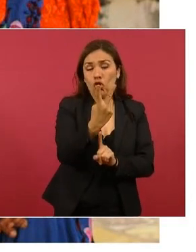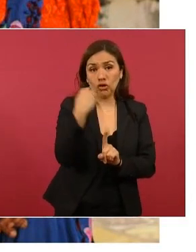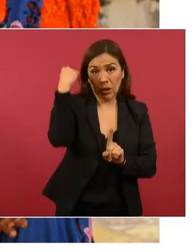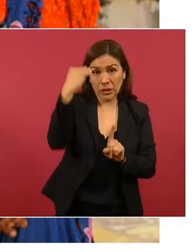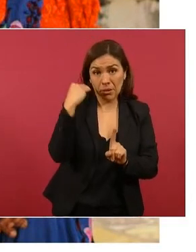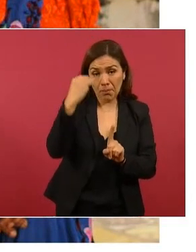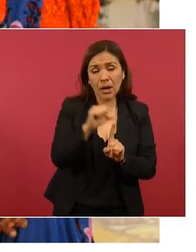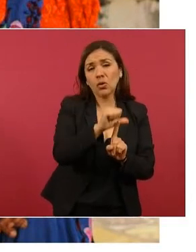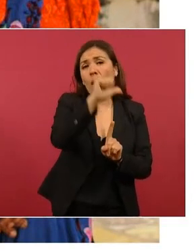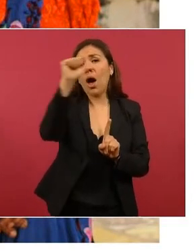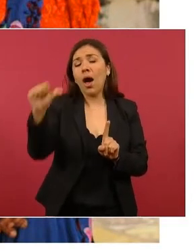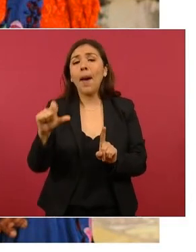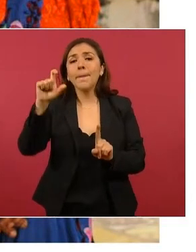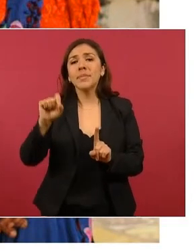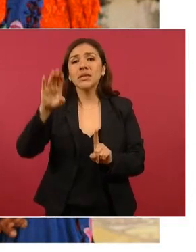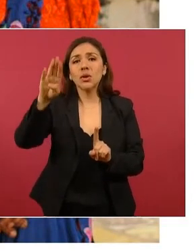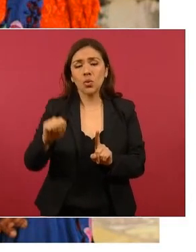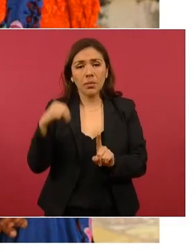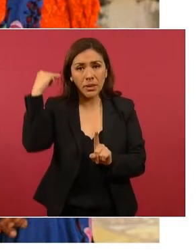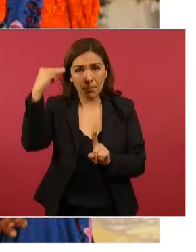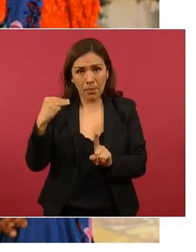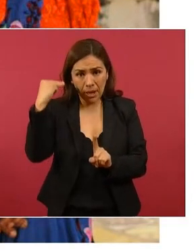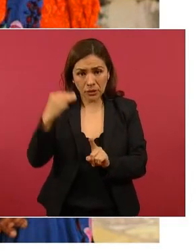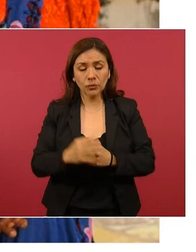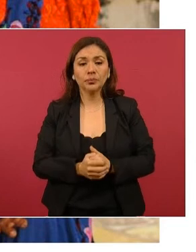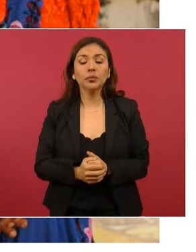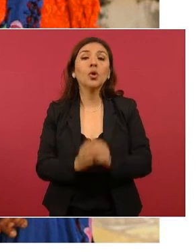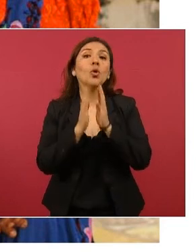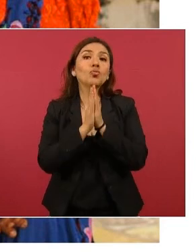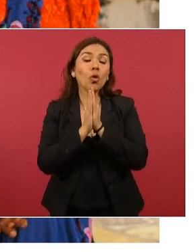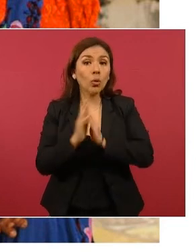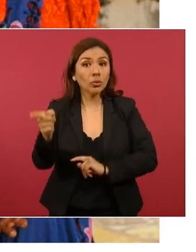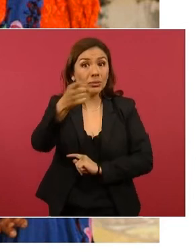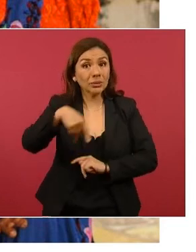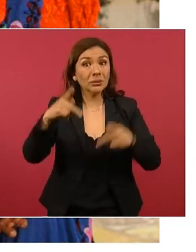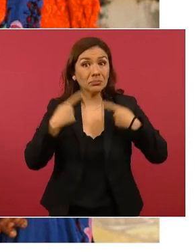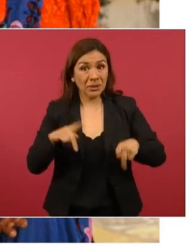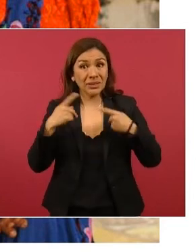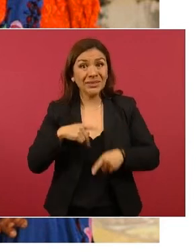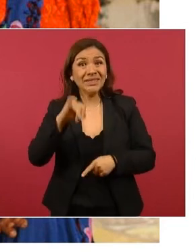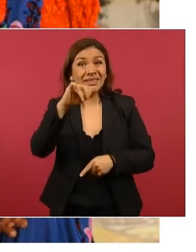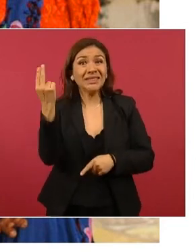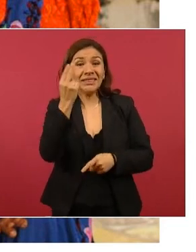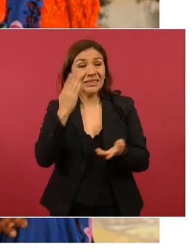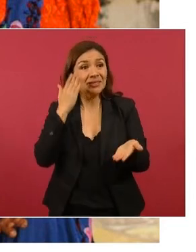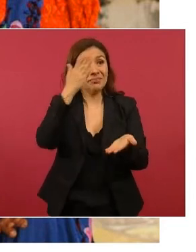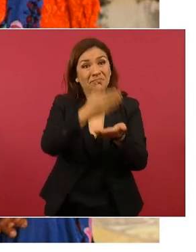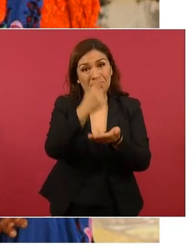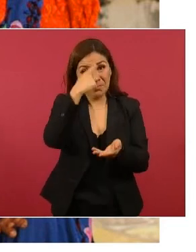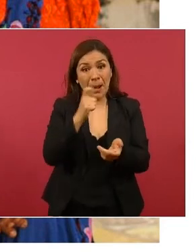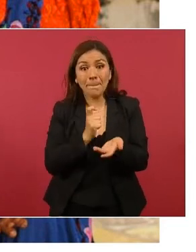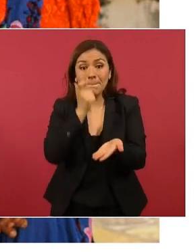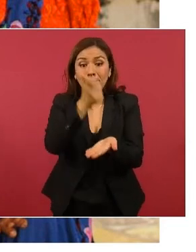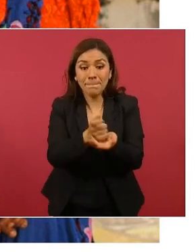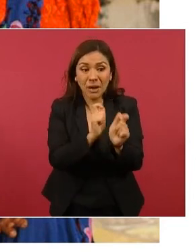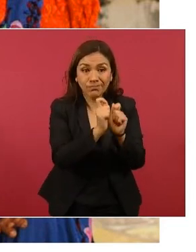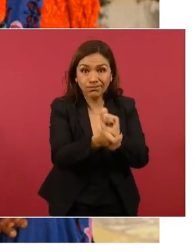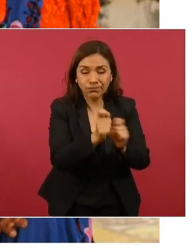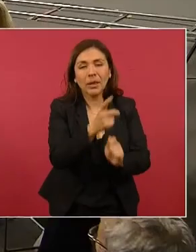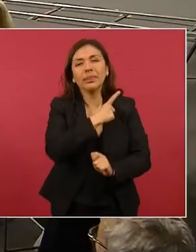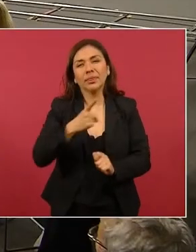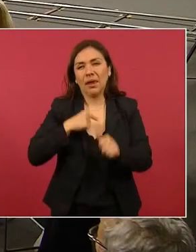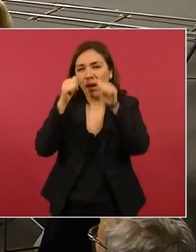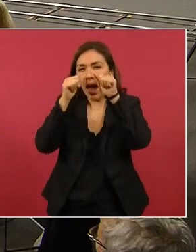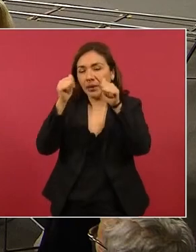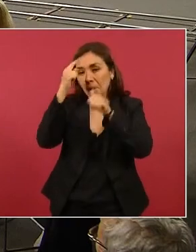y hasta el día 29 de este mes. Les pedimos a quienes cobran bajo este mecanismo de pago estar atentos a